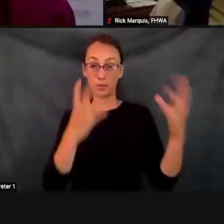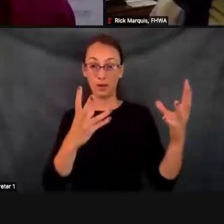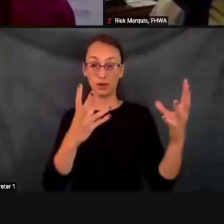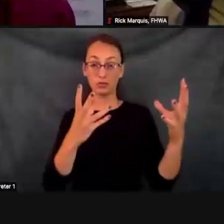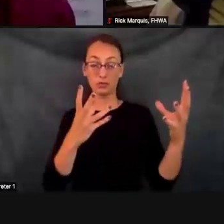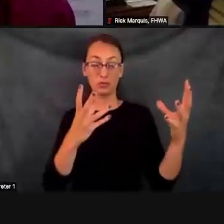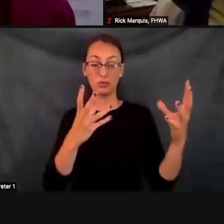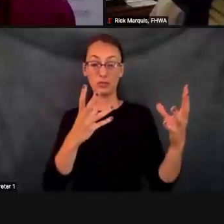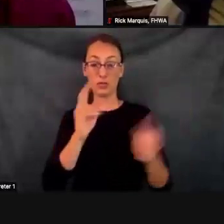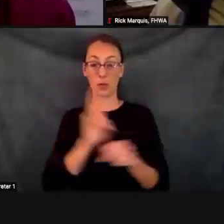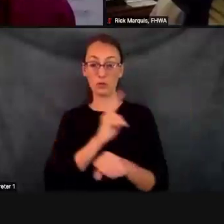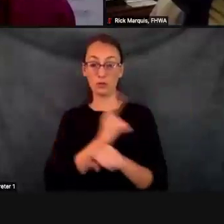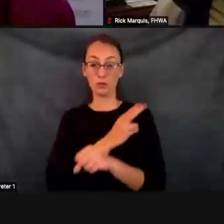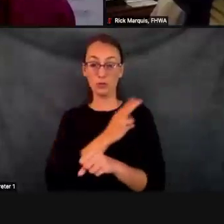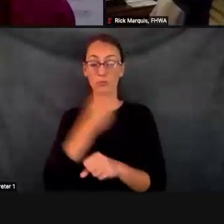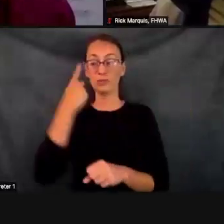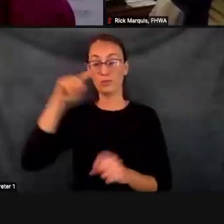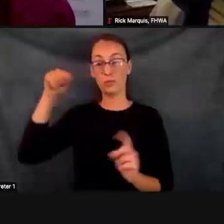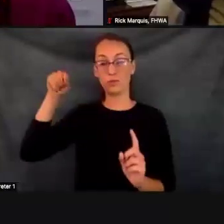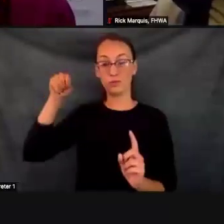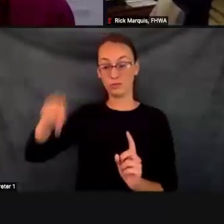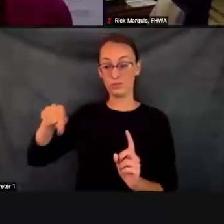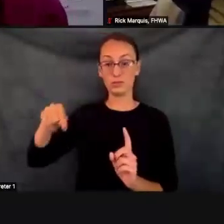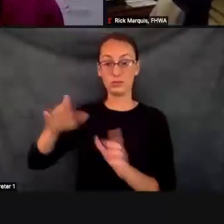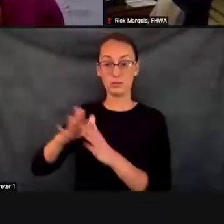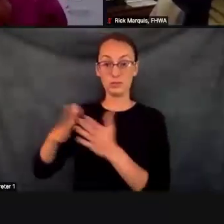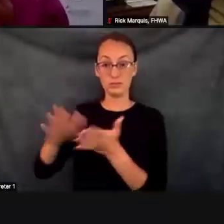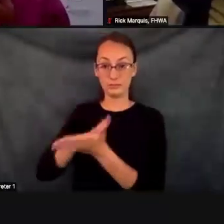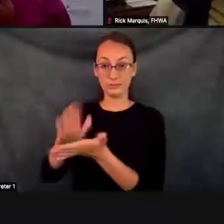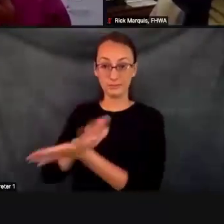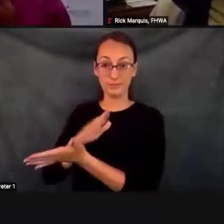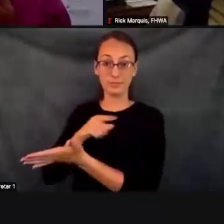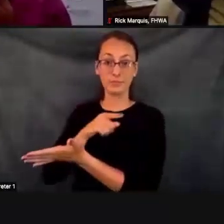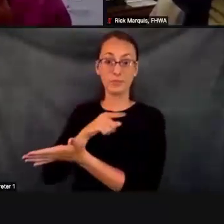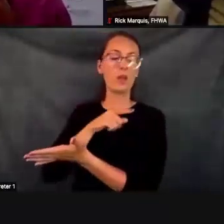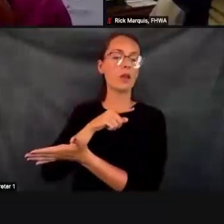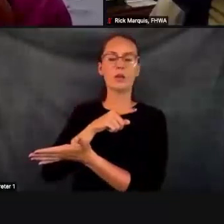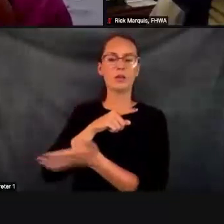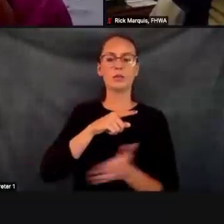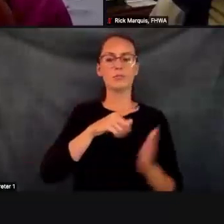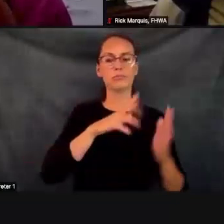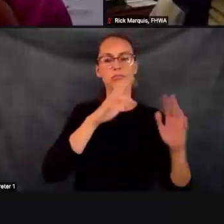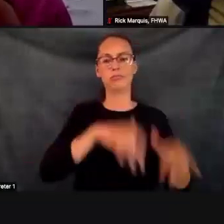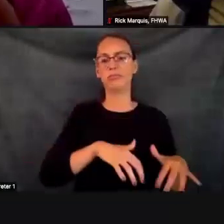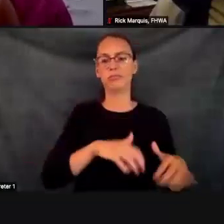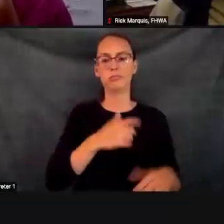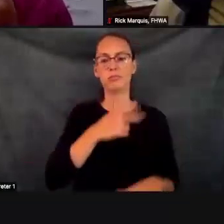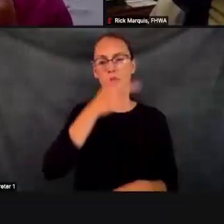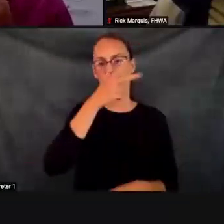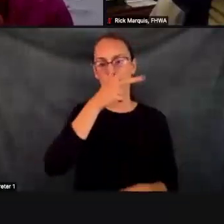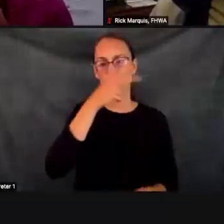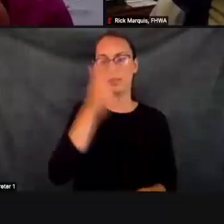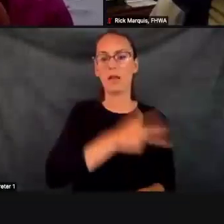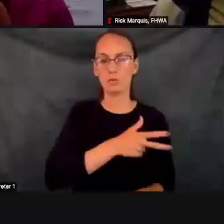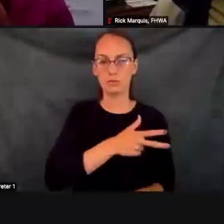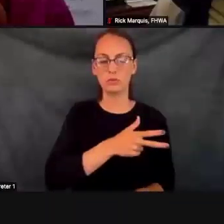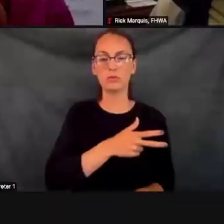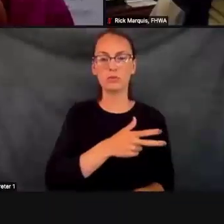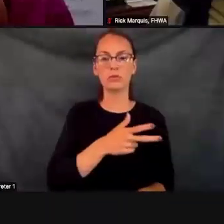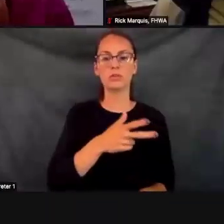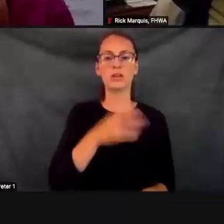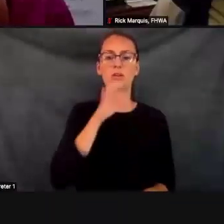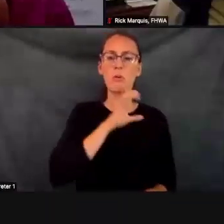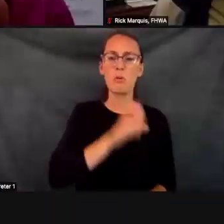mercado en el proceso de decisiones tiene varias trampas y faltas en los datos.